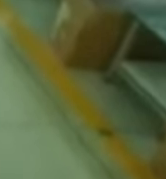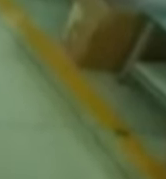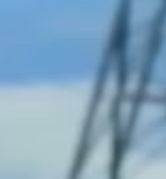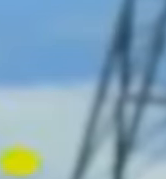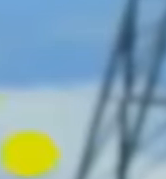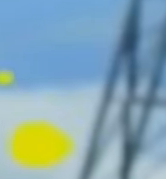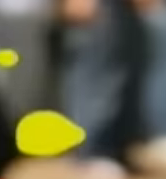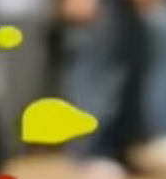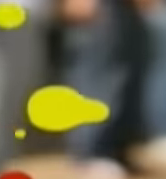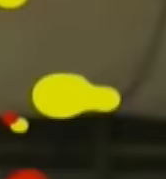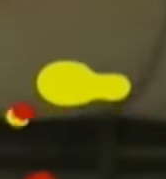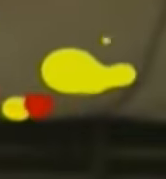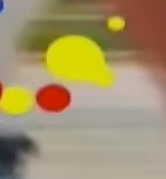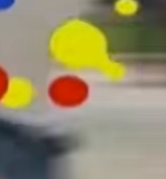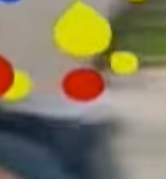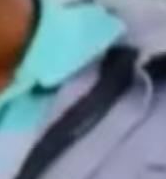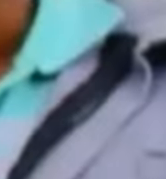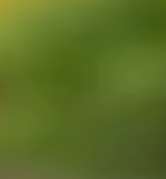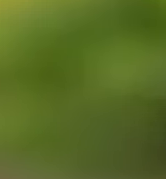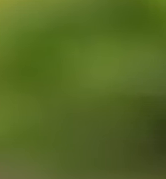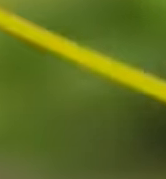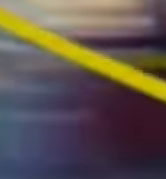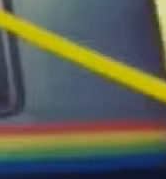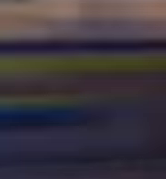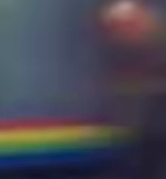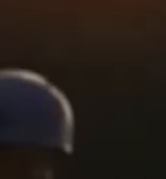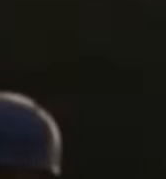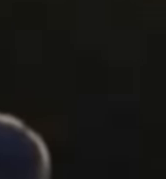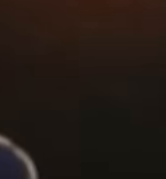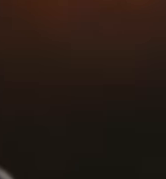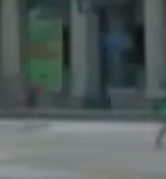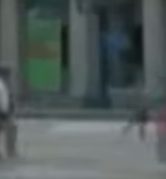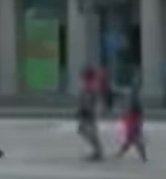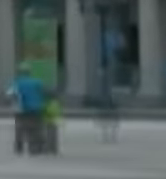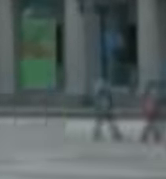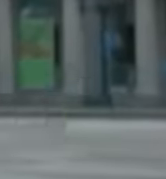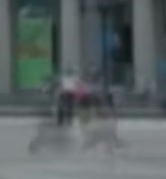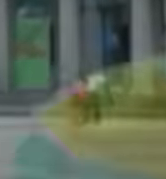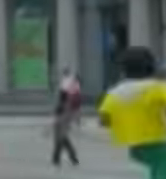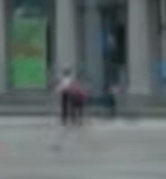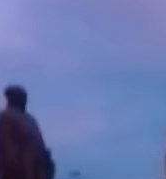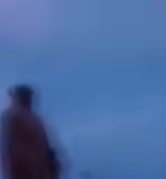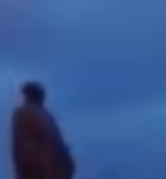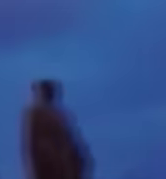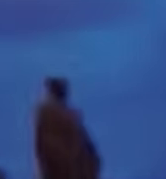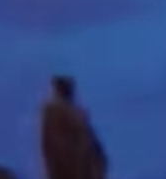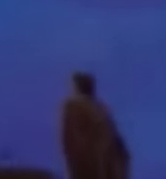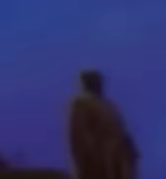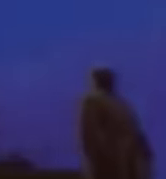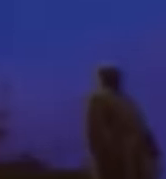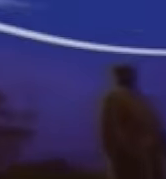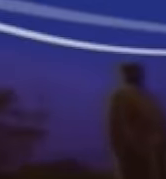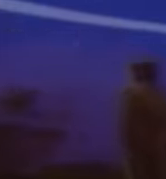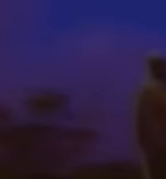bienvenidos y bienvenidas. A continuación, una transmisión conjunta de radio y televisión